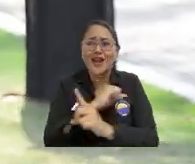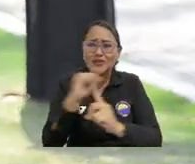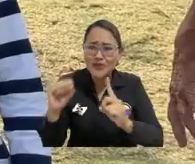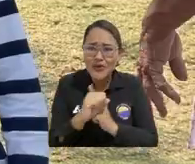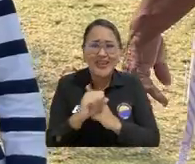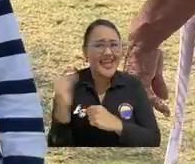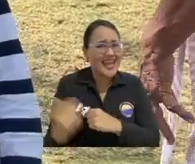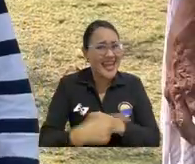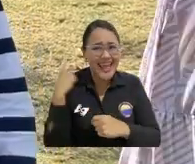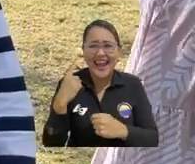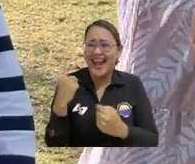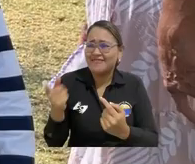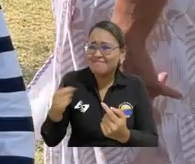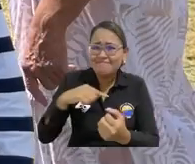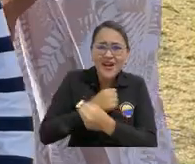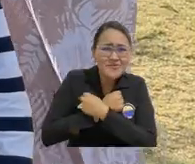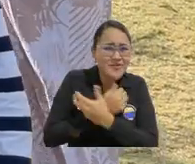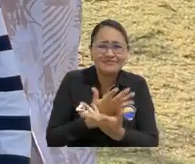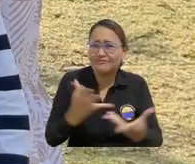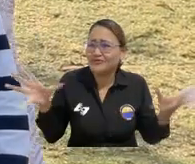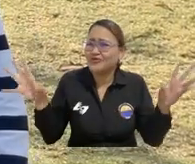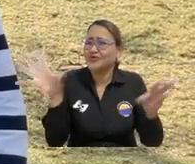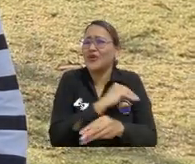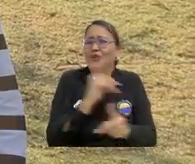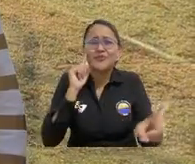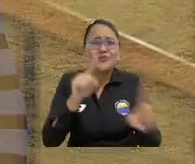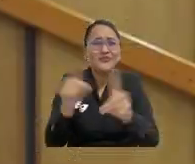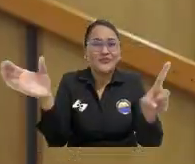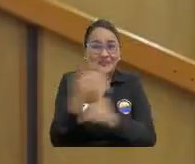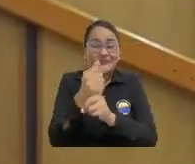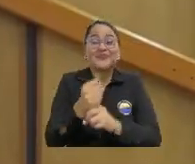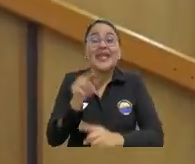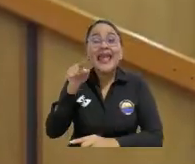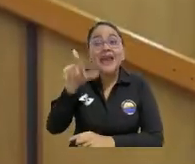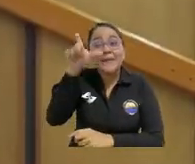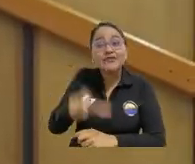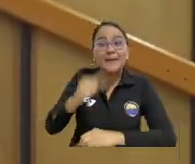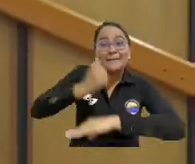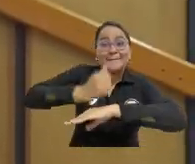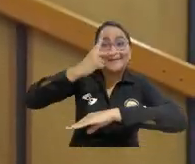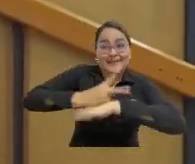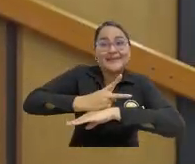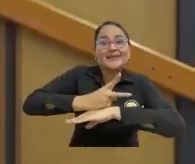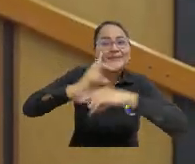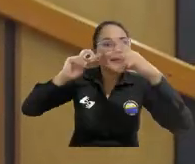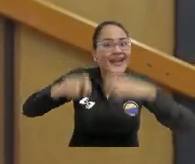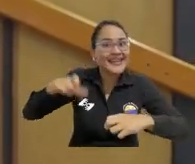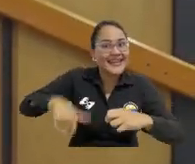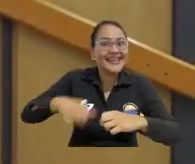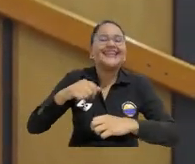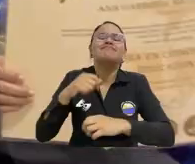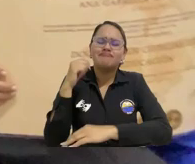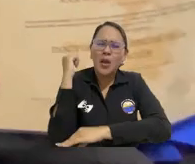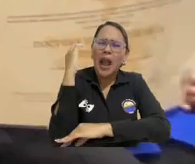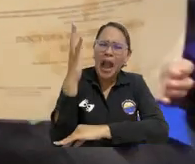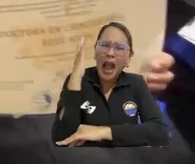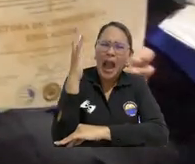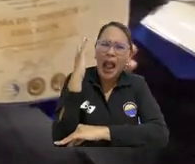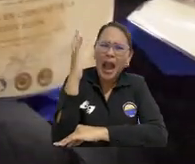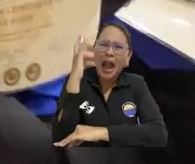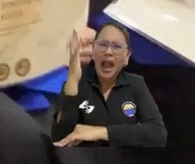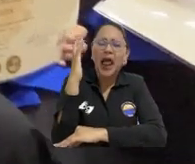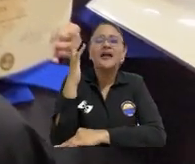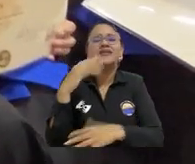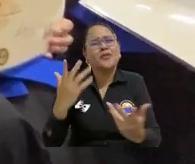familia, para la sociedad, para las personas que nos rodean, que nos quieren. Durante el acto presidido por el vicerrector de investigación de la Alma Mater,